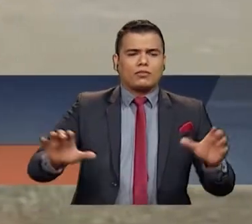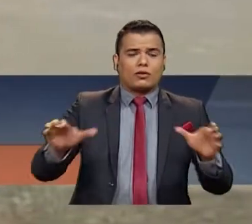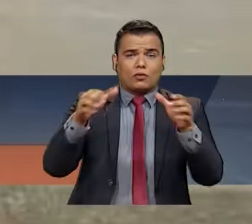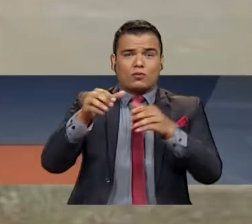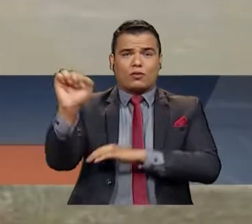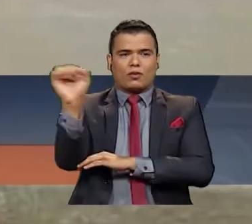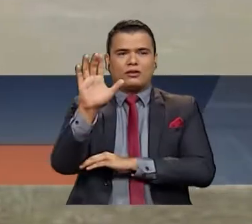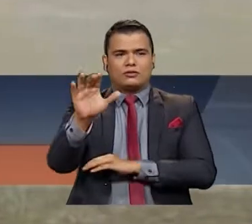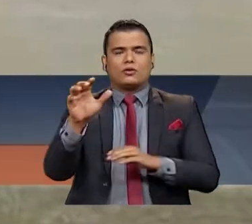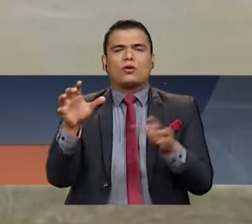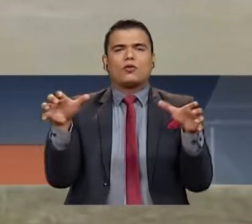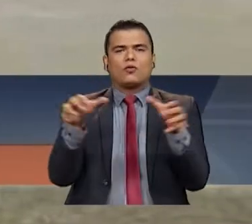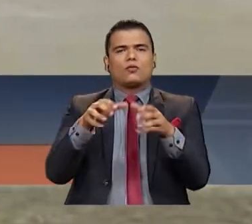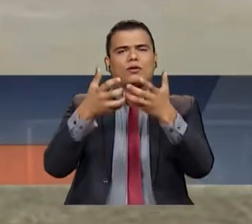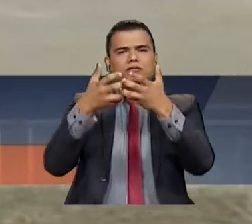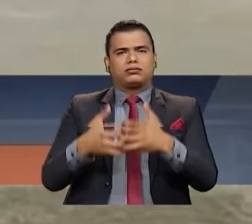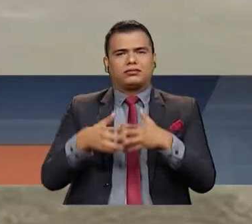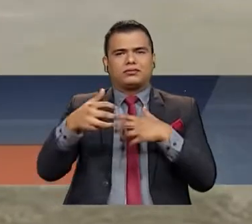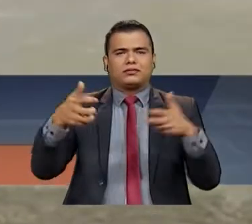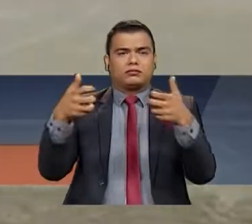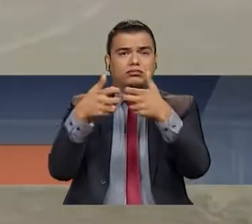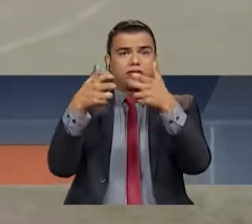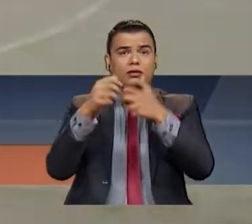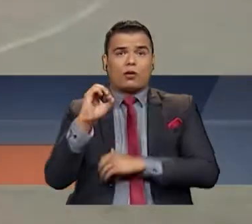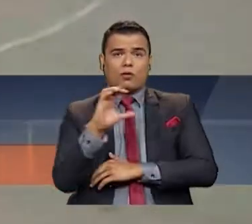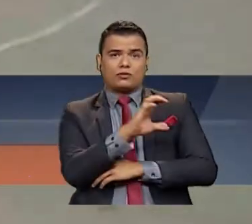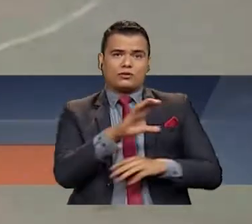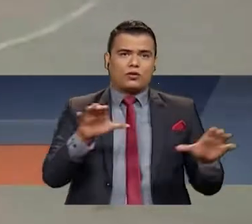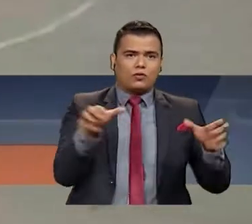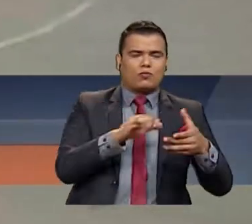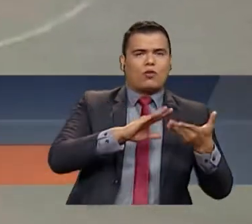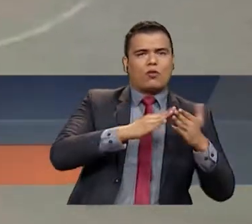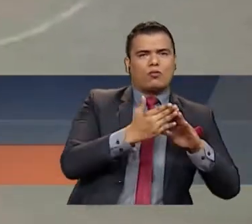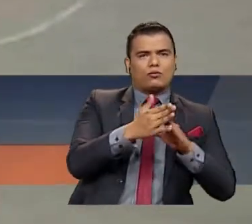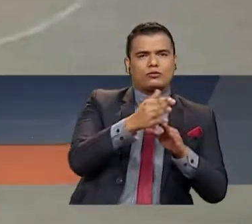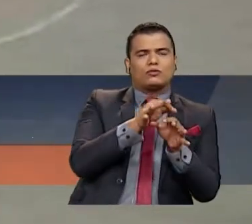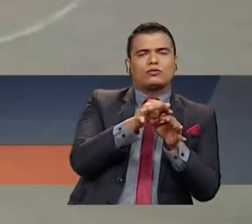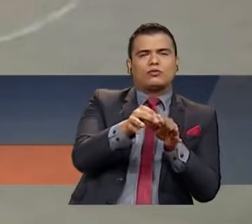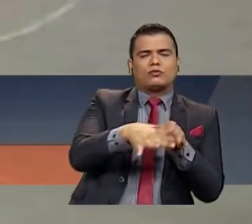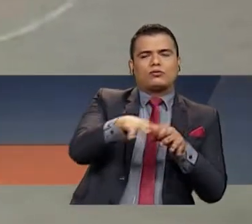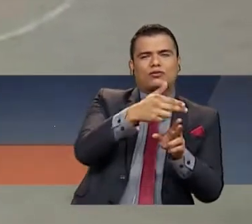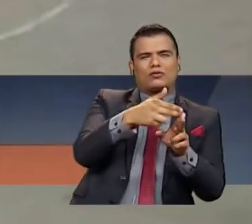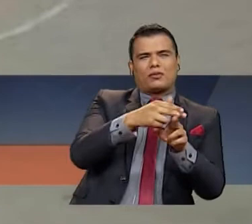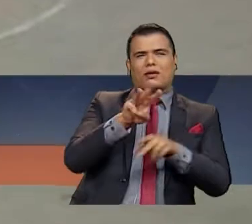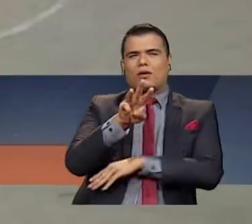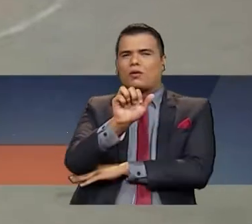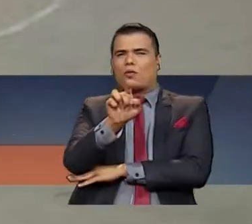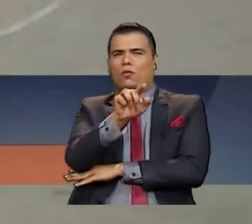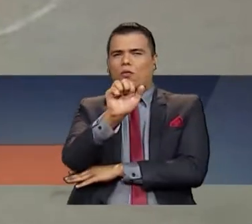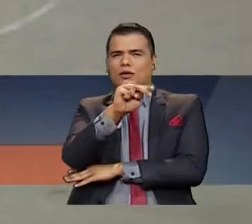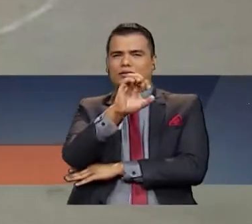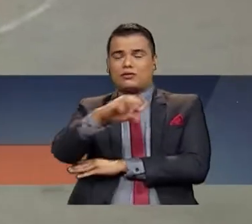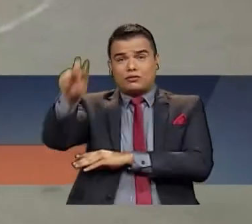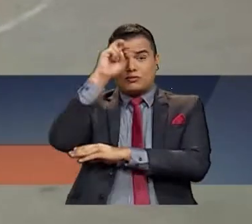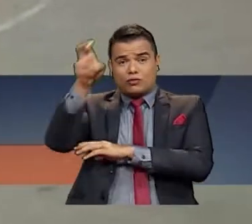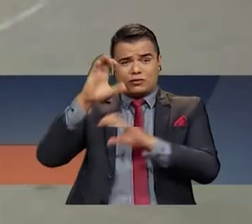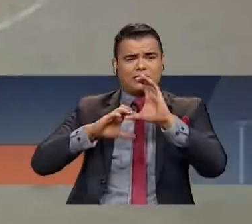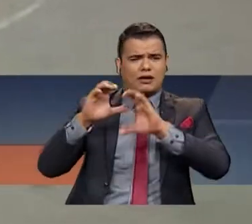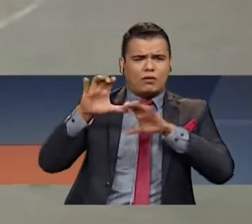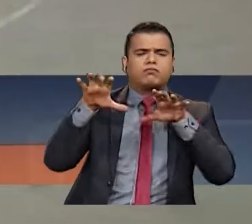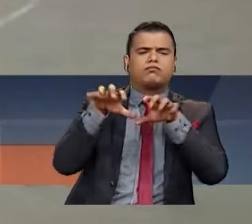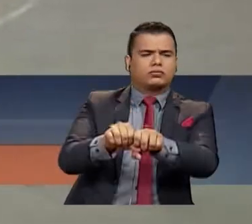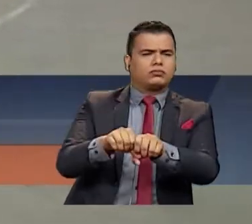Energética de Occidente fueron retenidos por la comunidad del sector de Guasanó, en el norte del Cauca, en protesta por el mal servicio